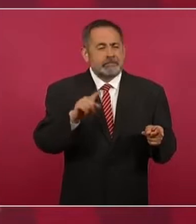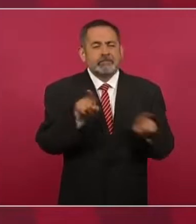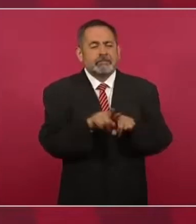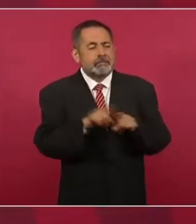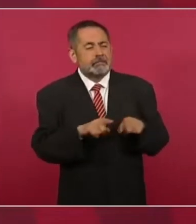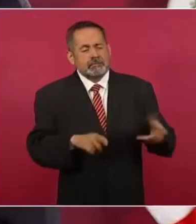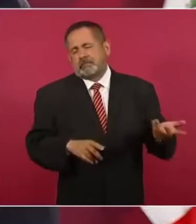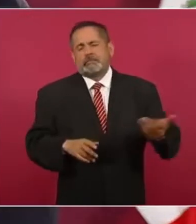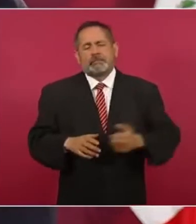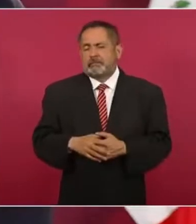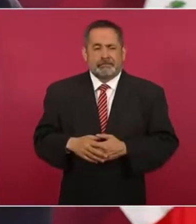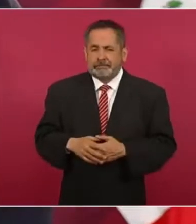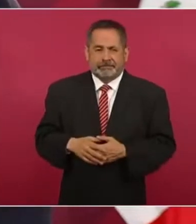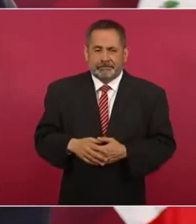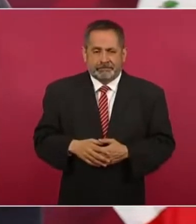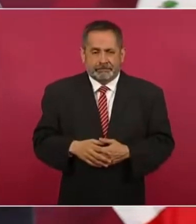de que el presidente